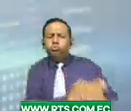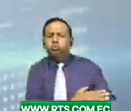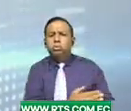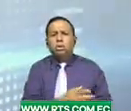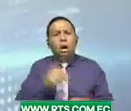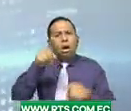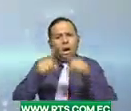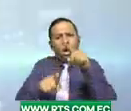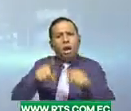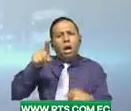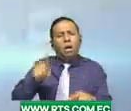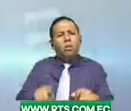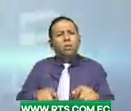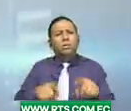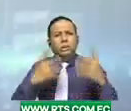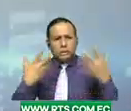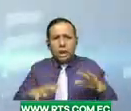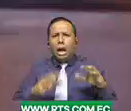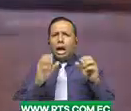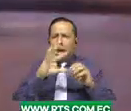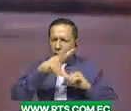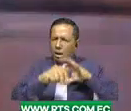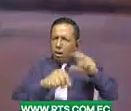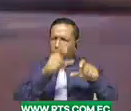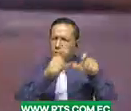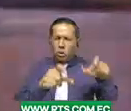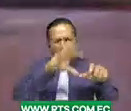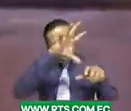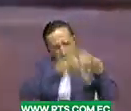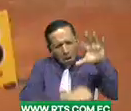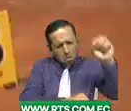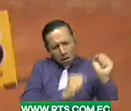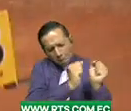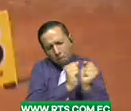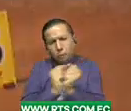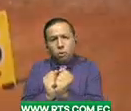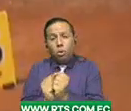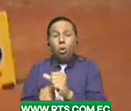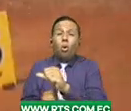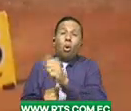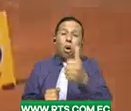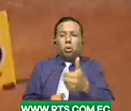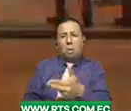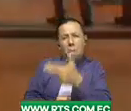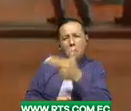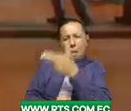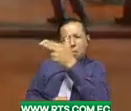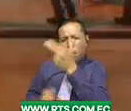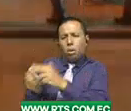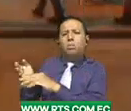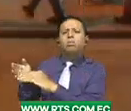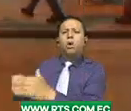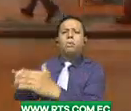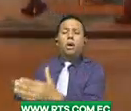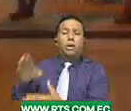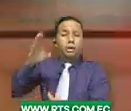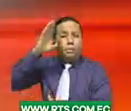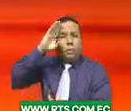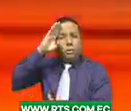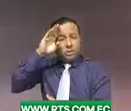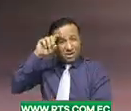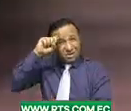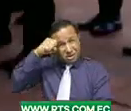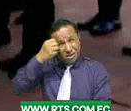Unos han terminado en capturas de antisociales y otros con la muerte del servidor policial, como ocurrió en el mes de enero en el norte de